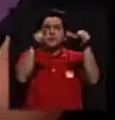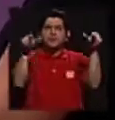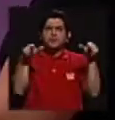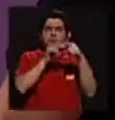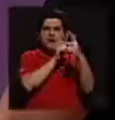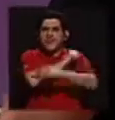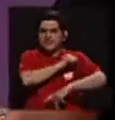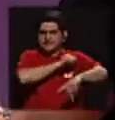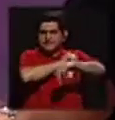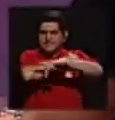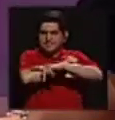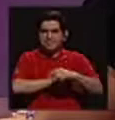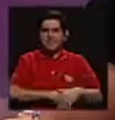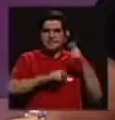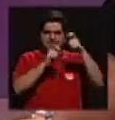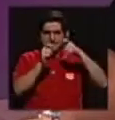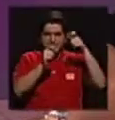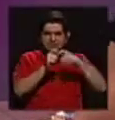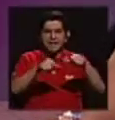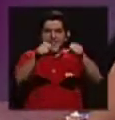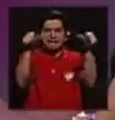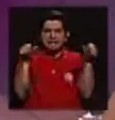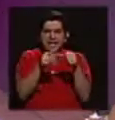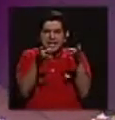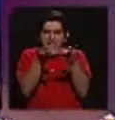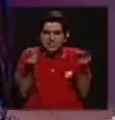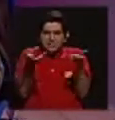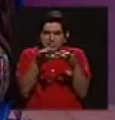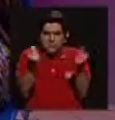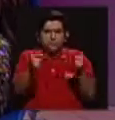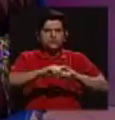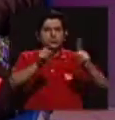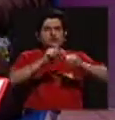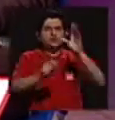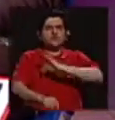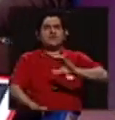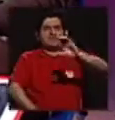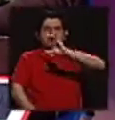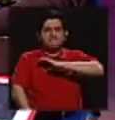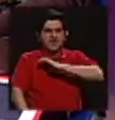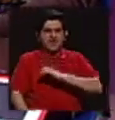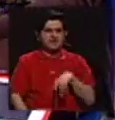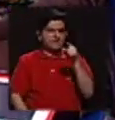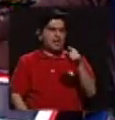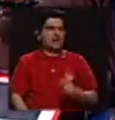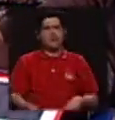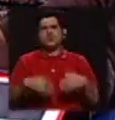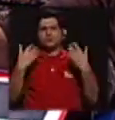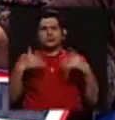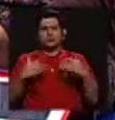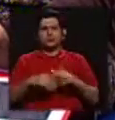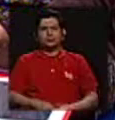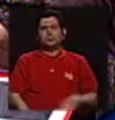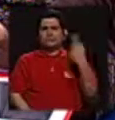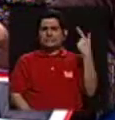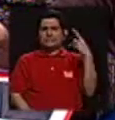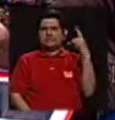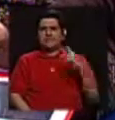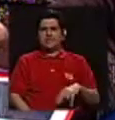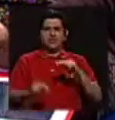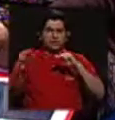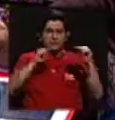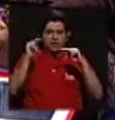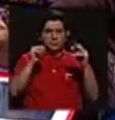zonas geográficas del país, zonas, áreas productivas que por sus distintas características generan grandes vulnerabilidades para la trata